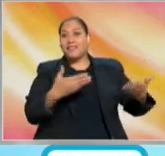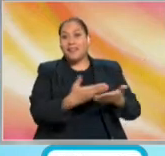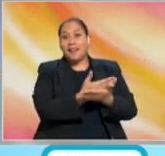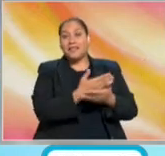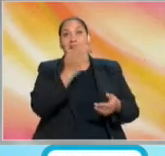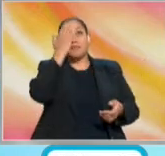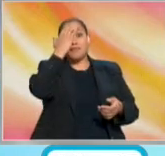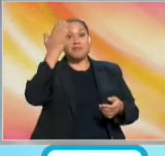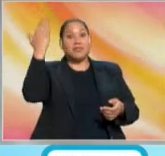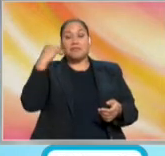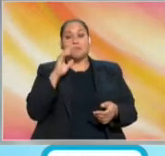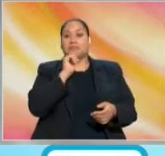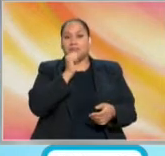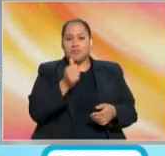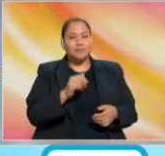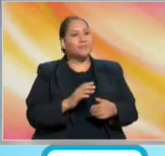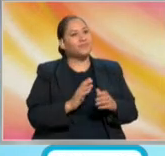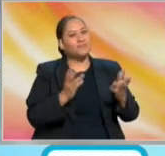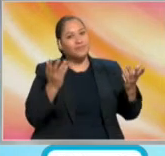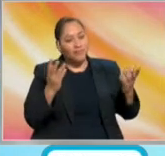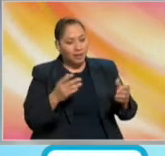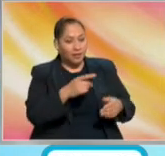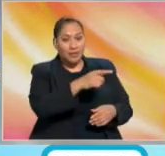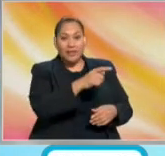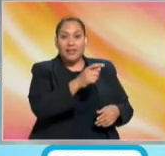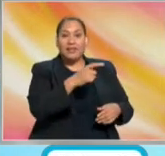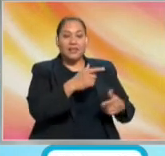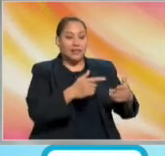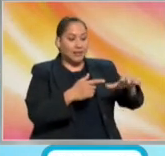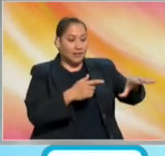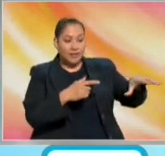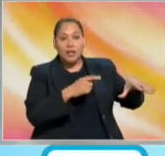que oyes a muchos papás decir, ay, esta generación